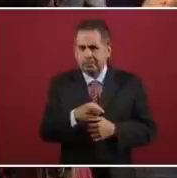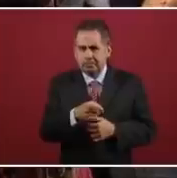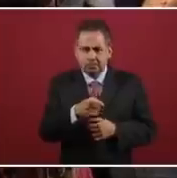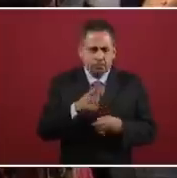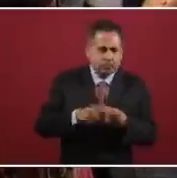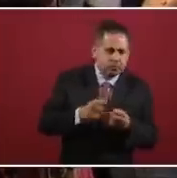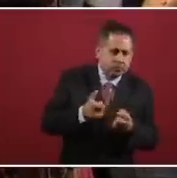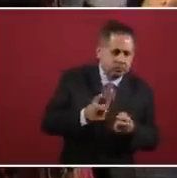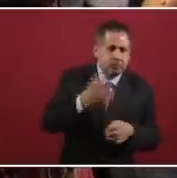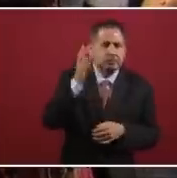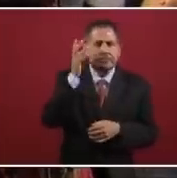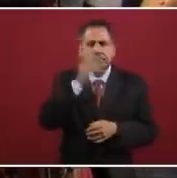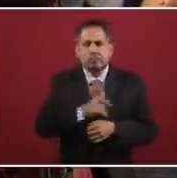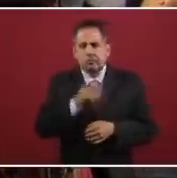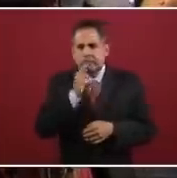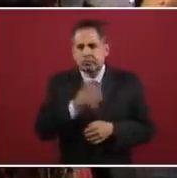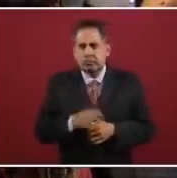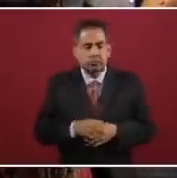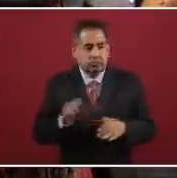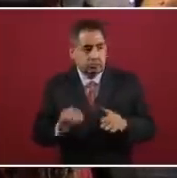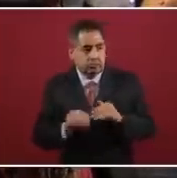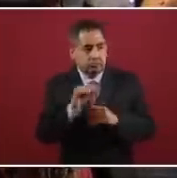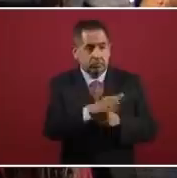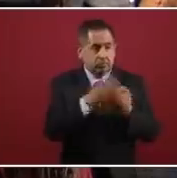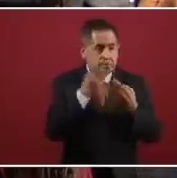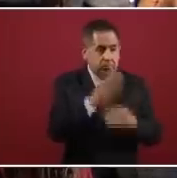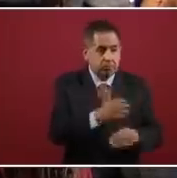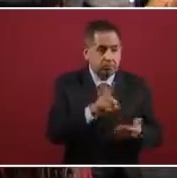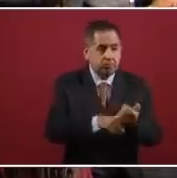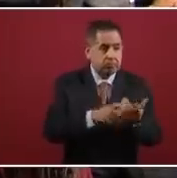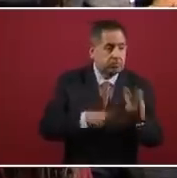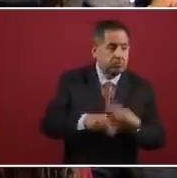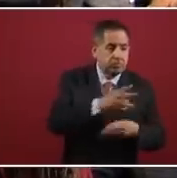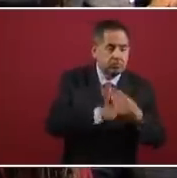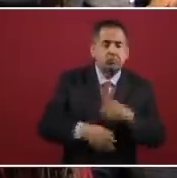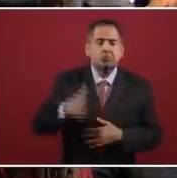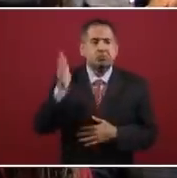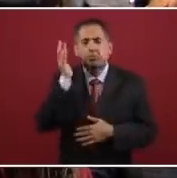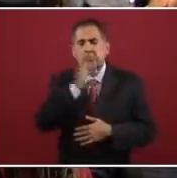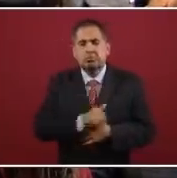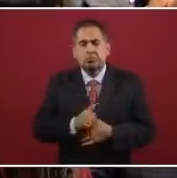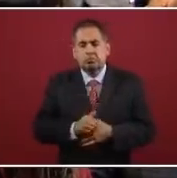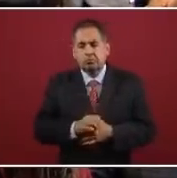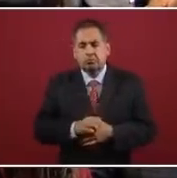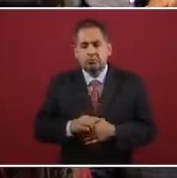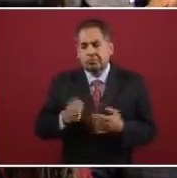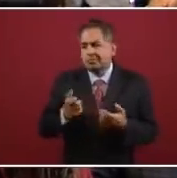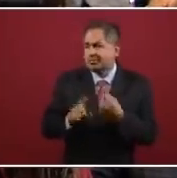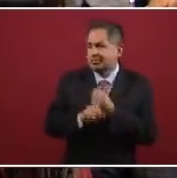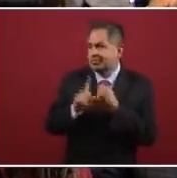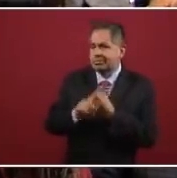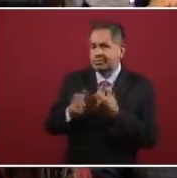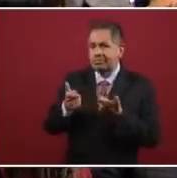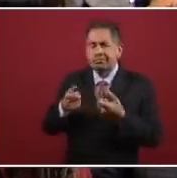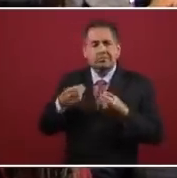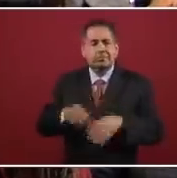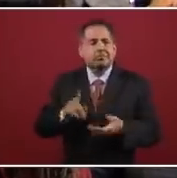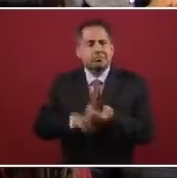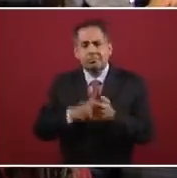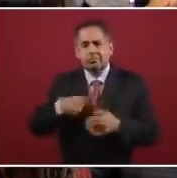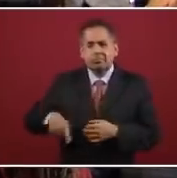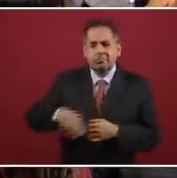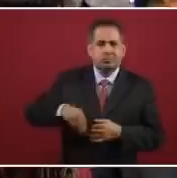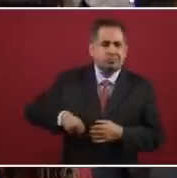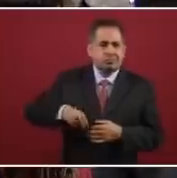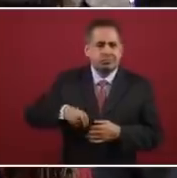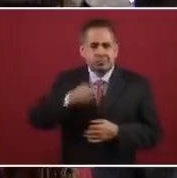comprobar. Y si no nos atrevemos a meterlo a la cadena de circulación normal, y esto le afecta al país, porque somos culpables